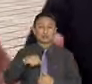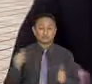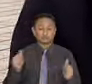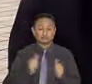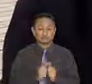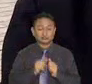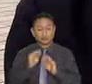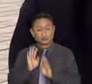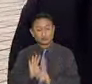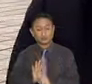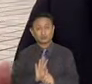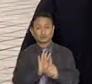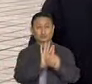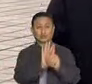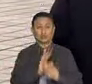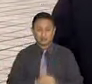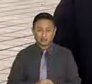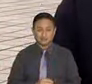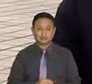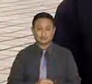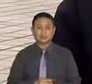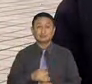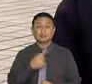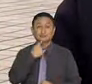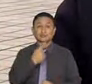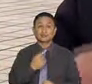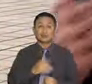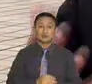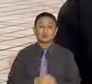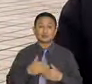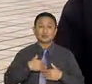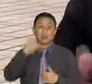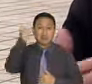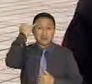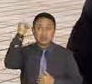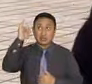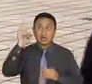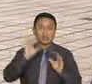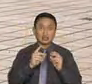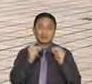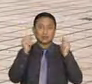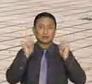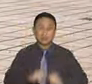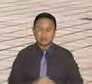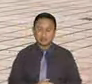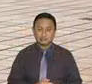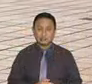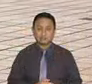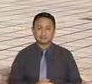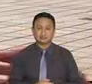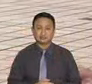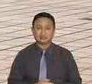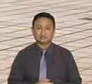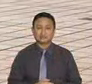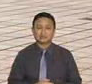atrás y decíamos los inventábamos los piropos más